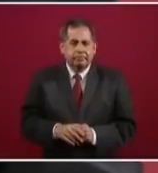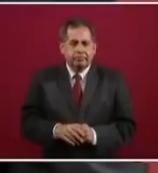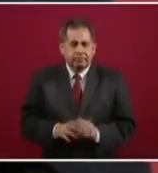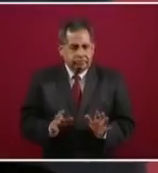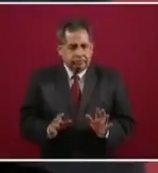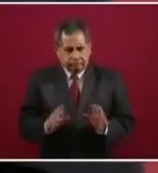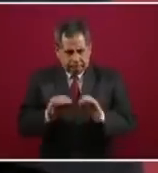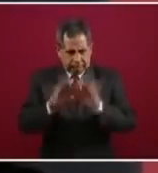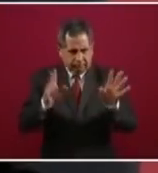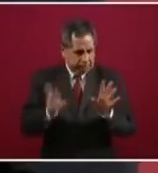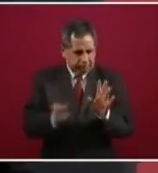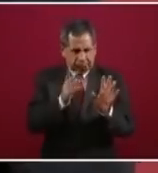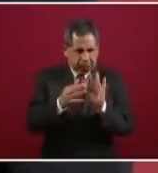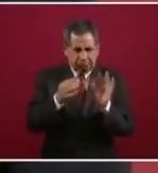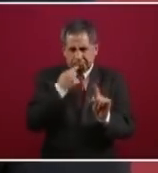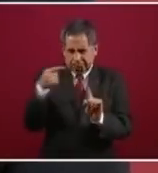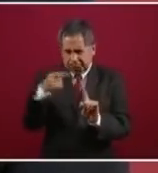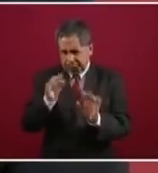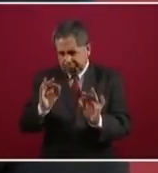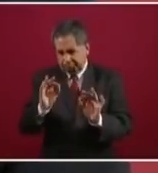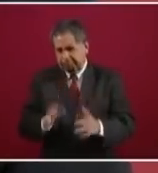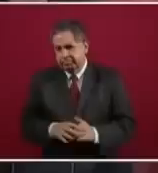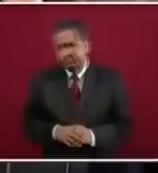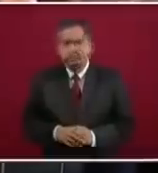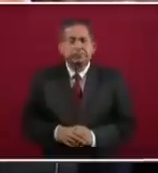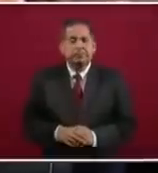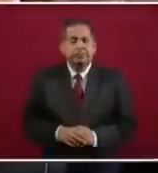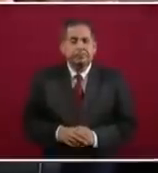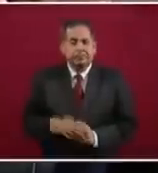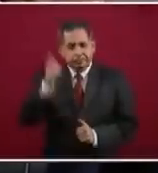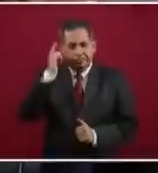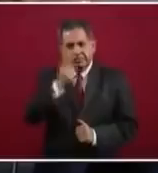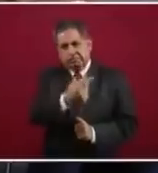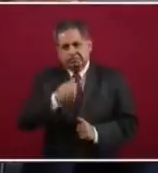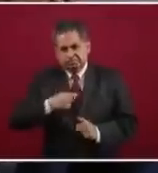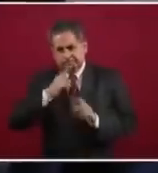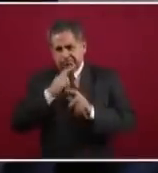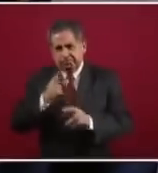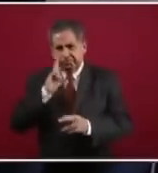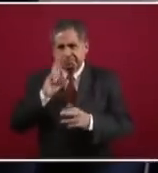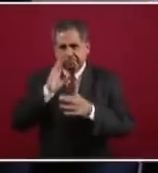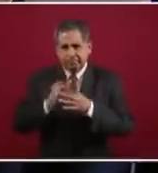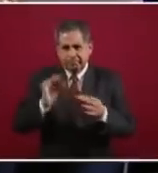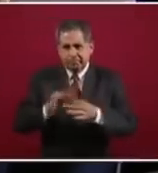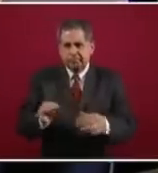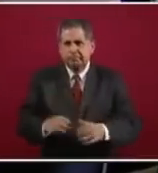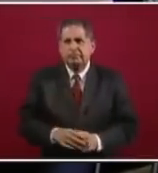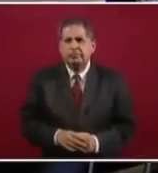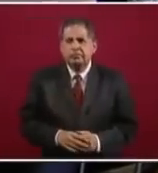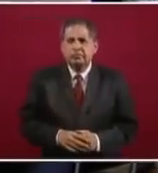Sí está bien formulada la pregunta, ¿verdad? Espero la respuesta.